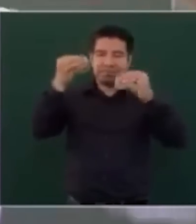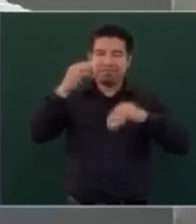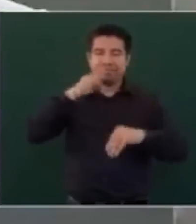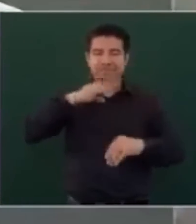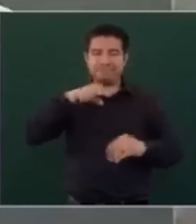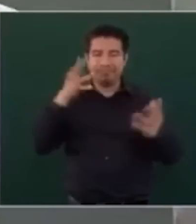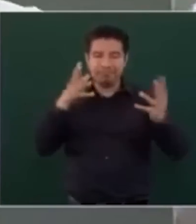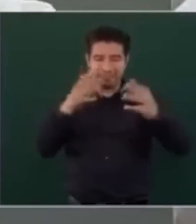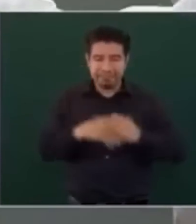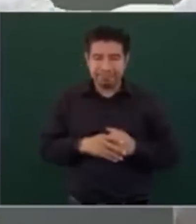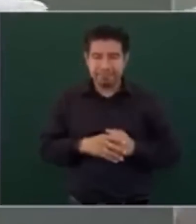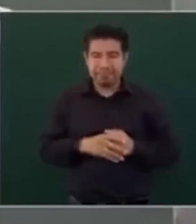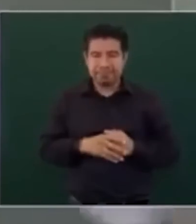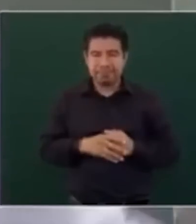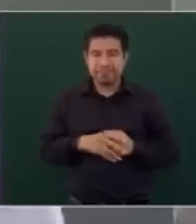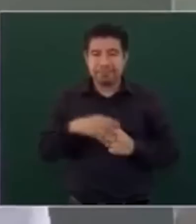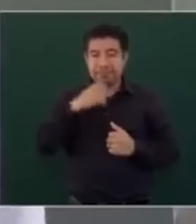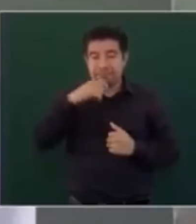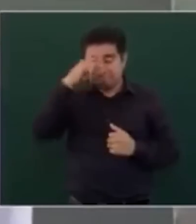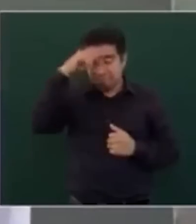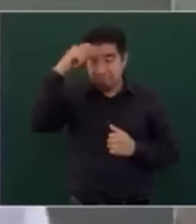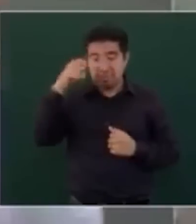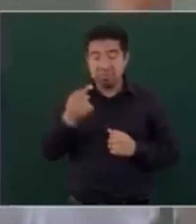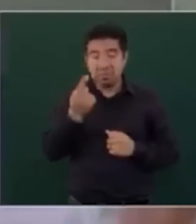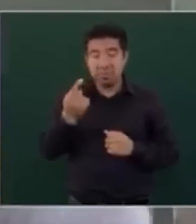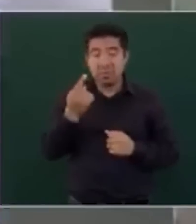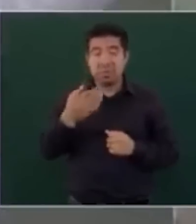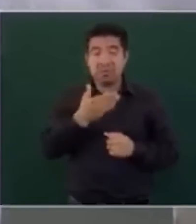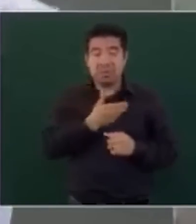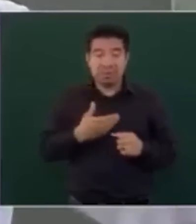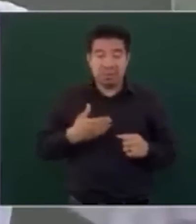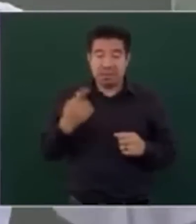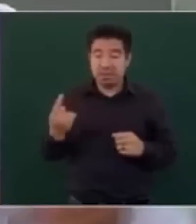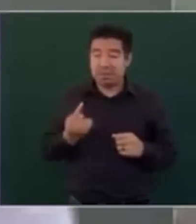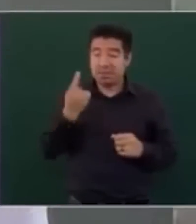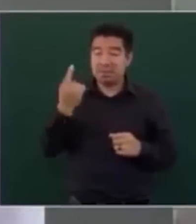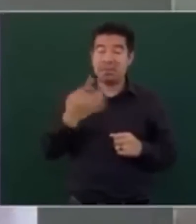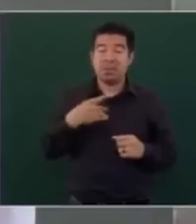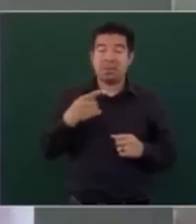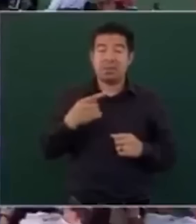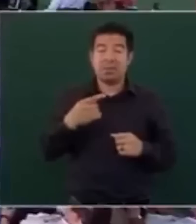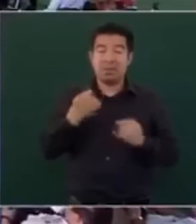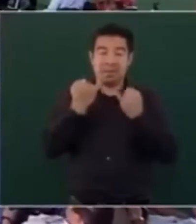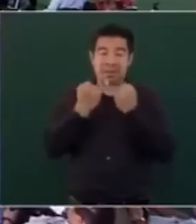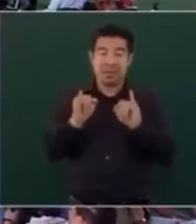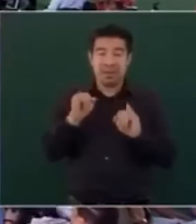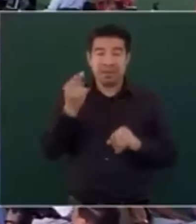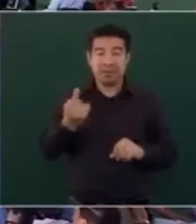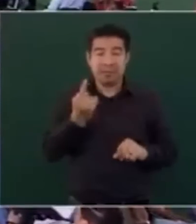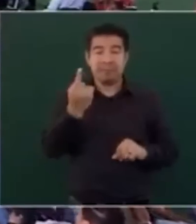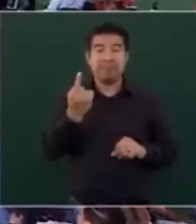hasta para la candidatura a la presidencia. La vez pasada hubo un candidato independiente,